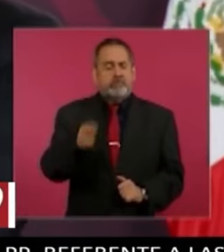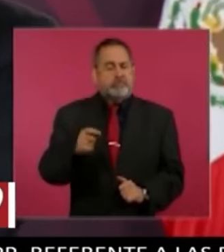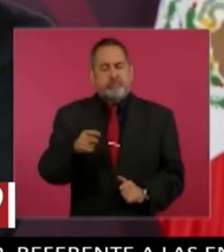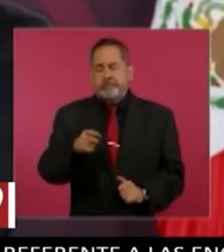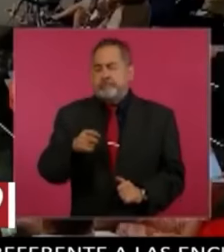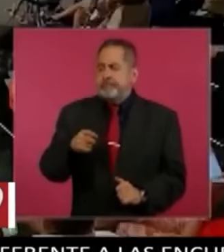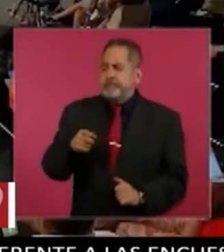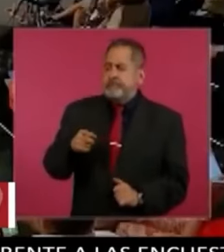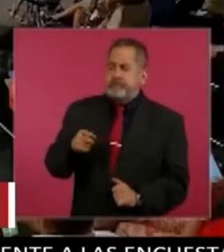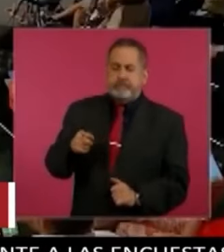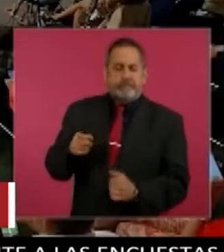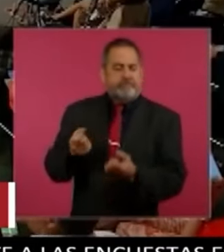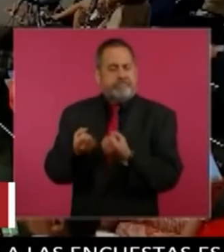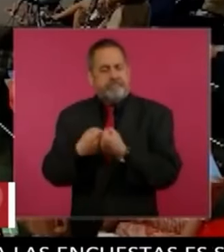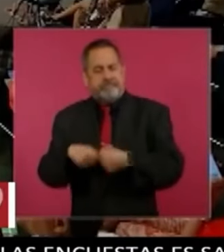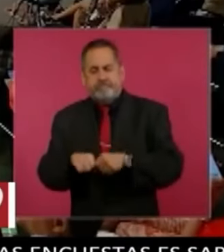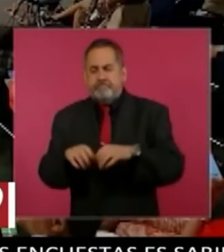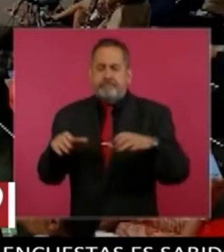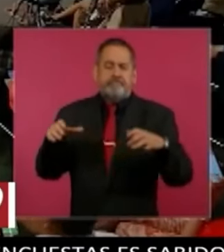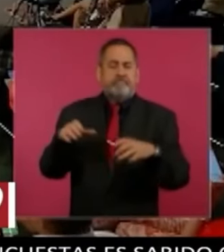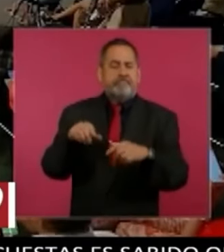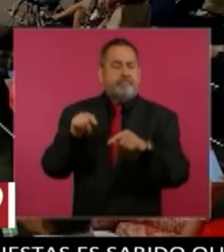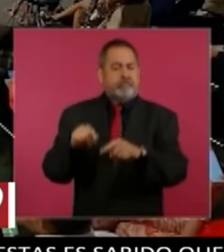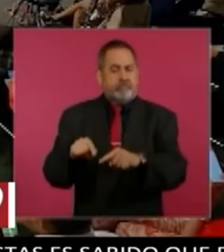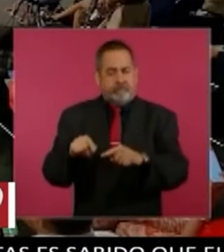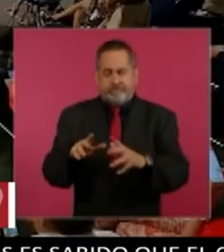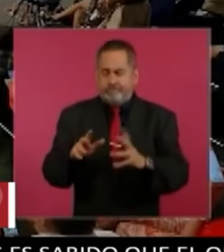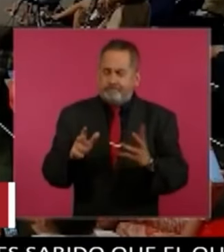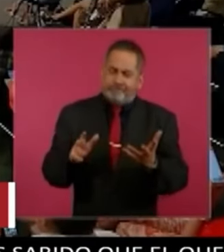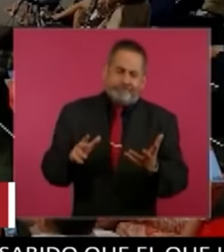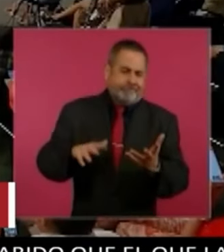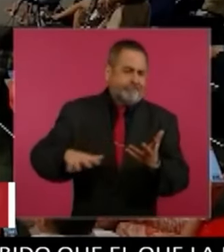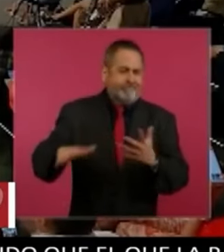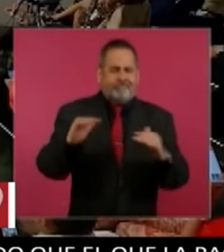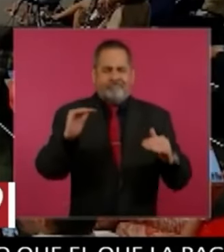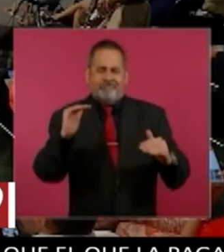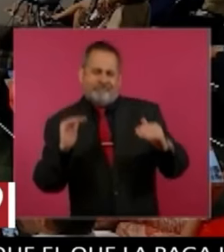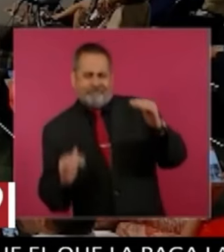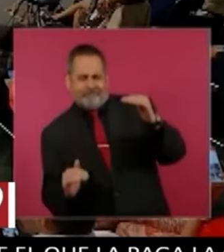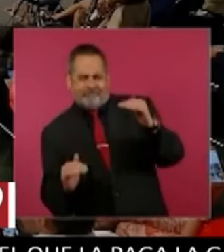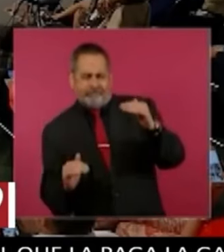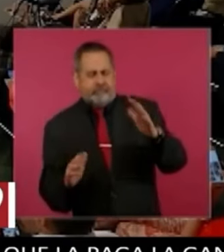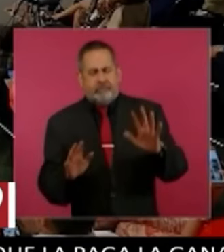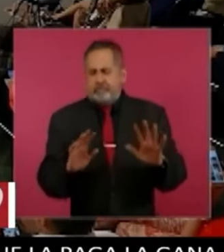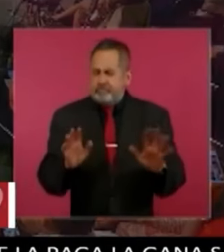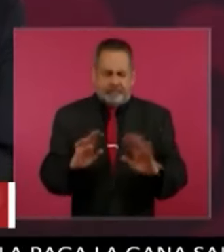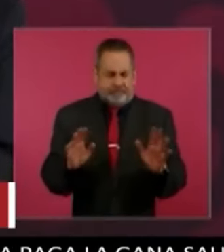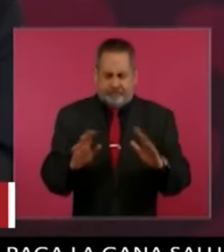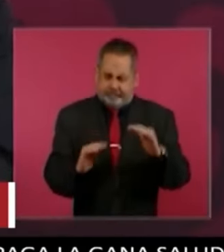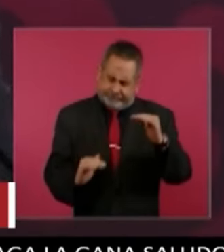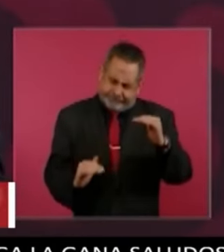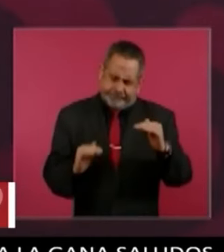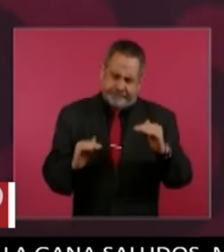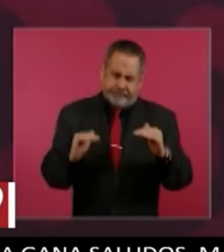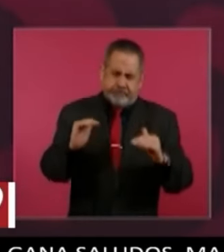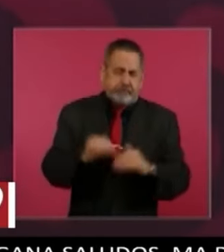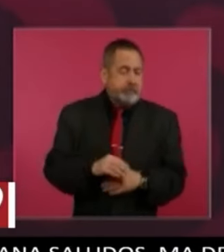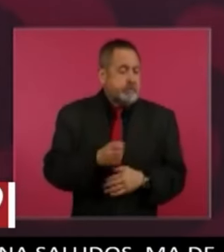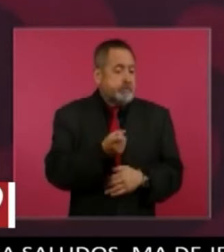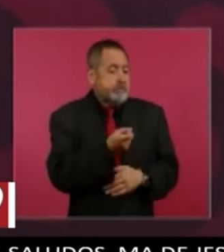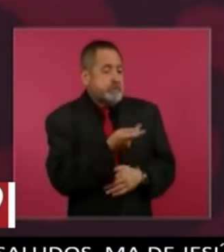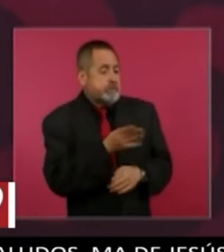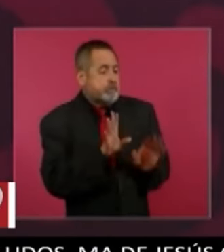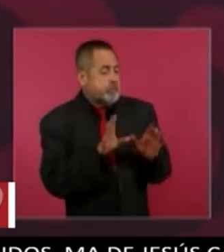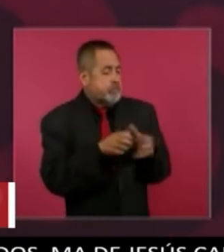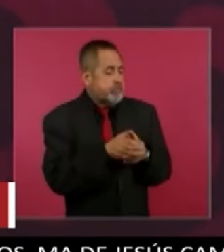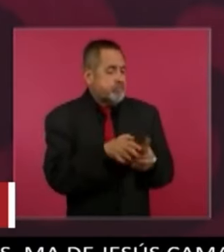tiene ante el riesgo de perder la elección, porque sabe que en tal caso no quedarán impunes muchos de los delitos que él